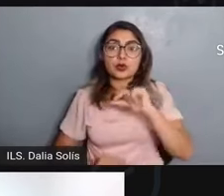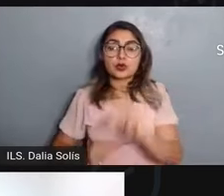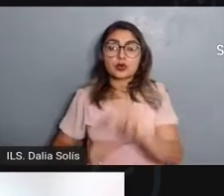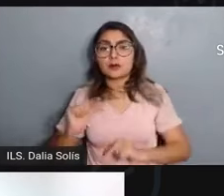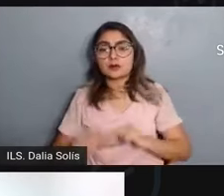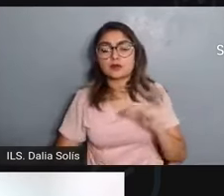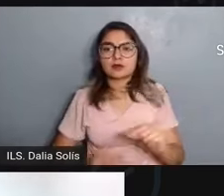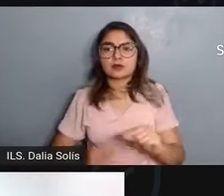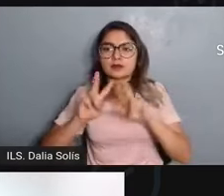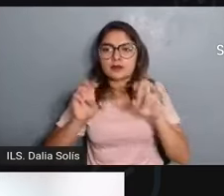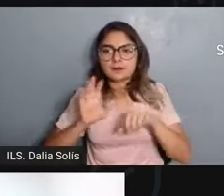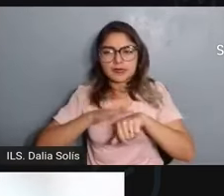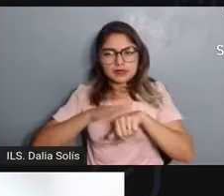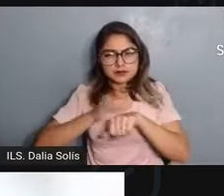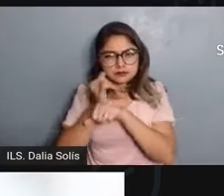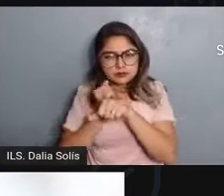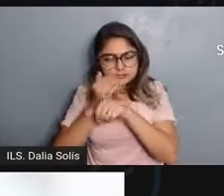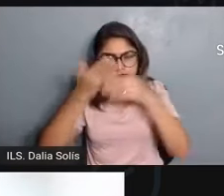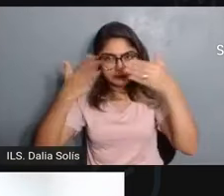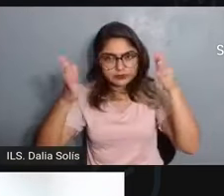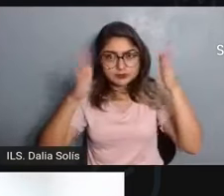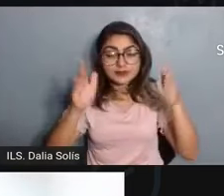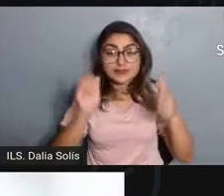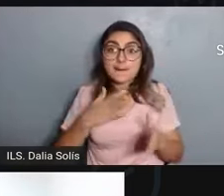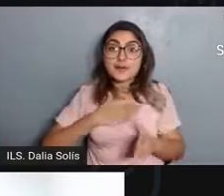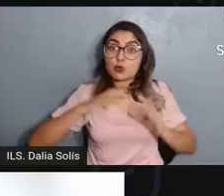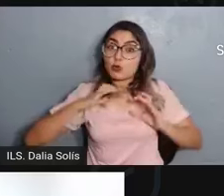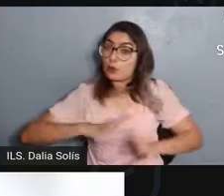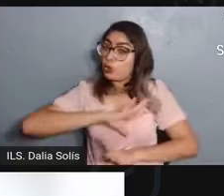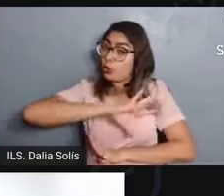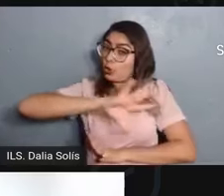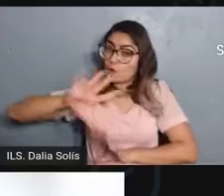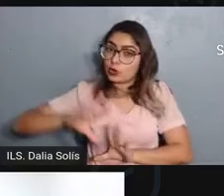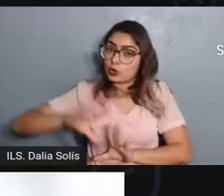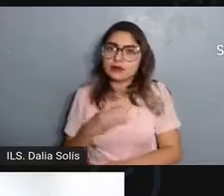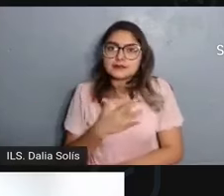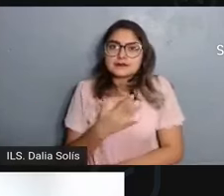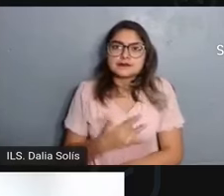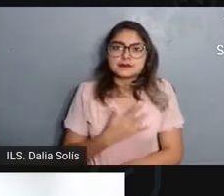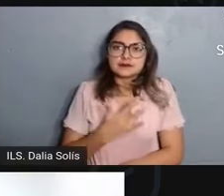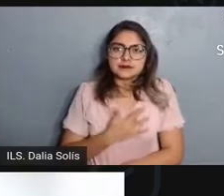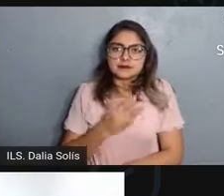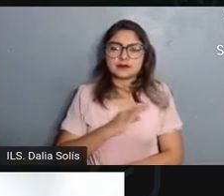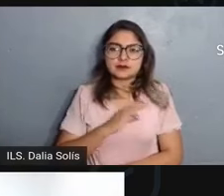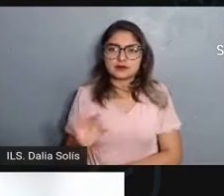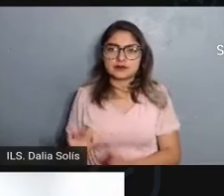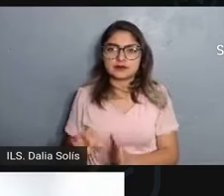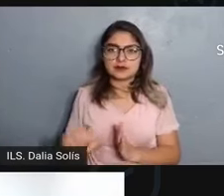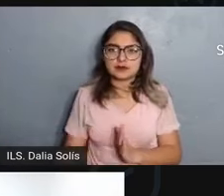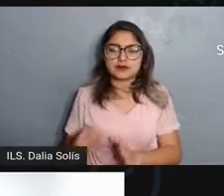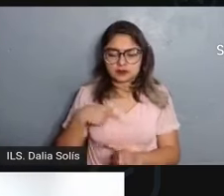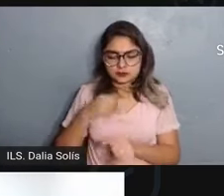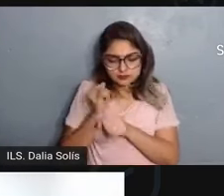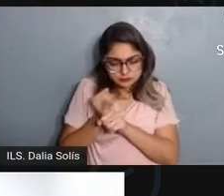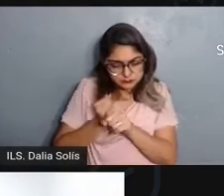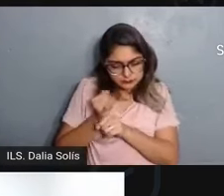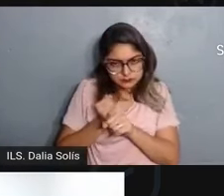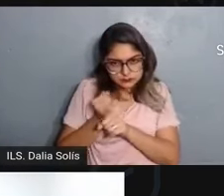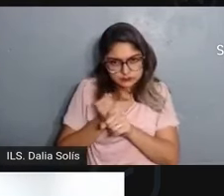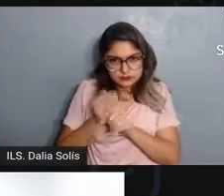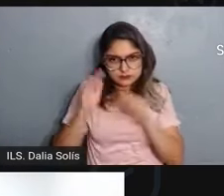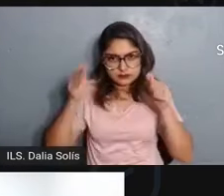algunos, justo con lo que estoy investigando, con lo que estoy haciendo, me llamó la atención algunos pasajes de la Biblia,